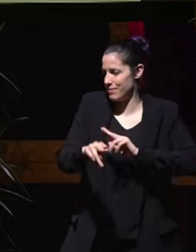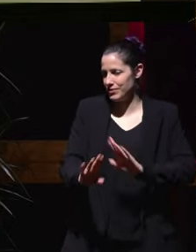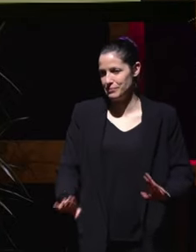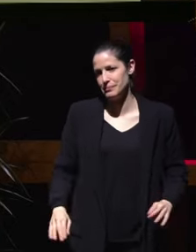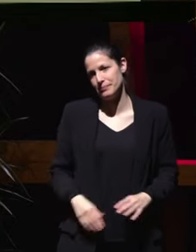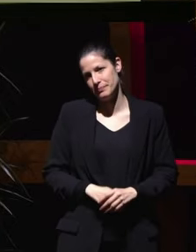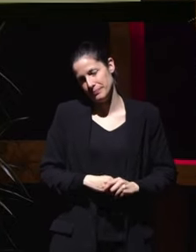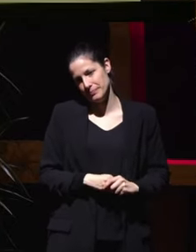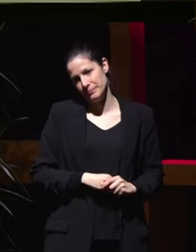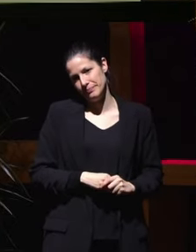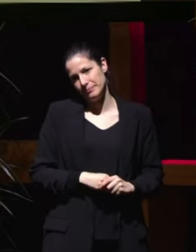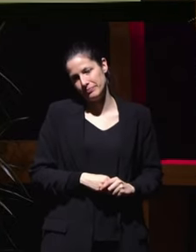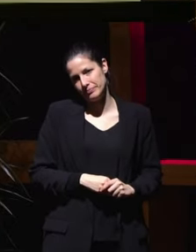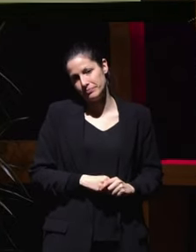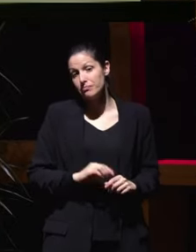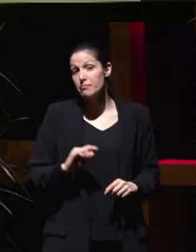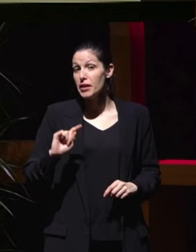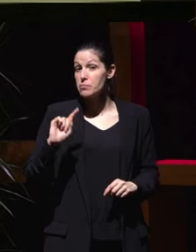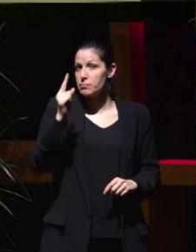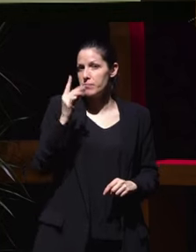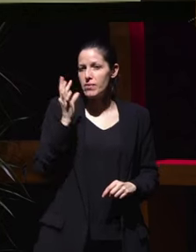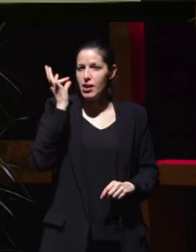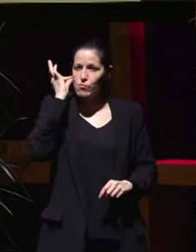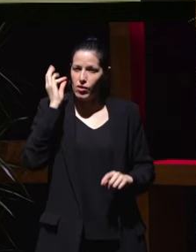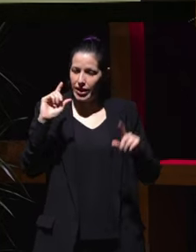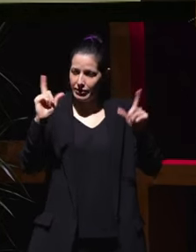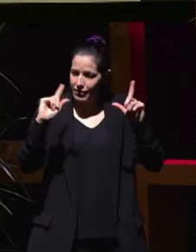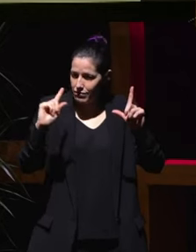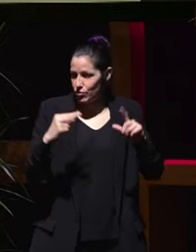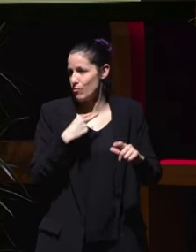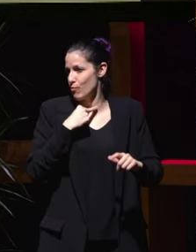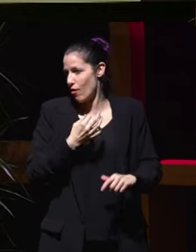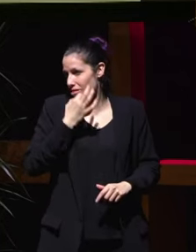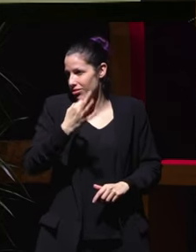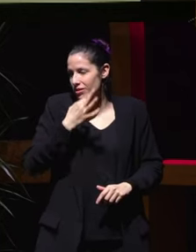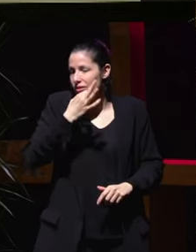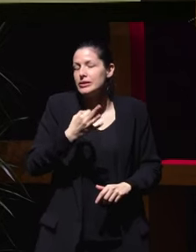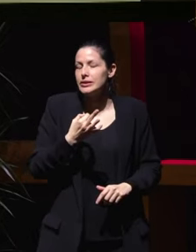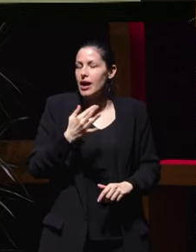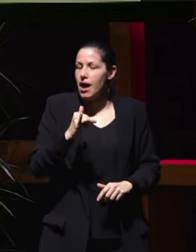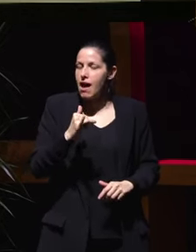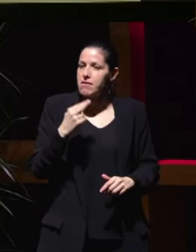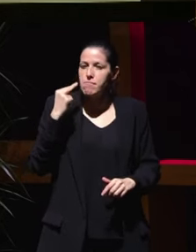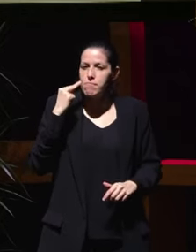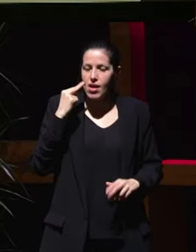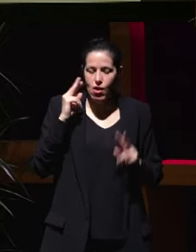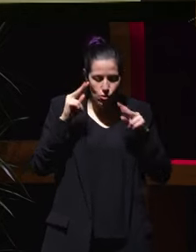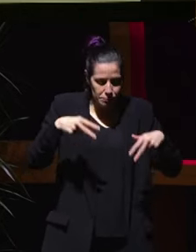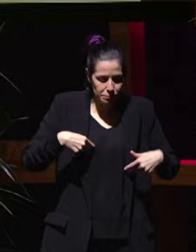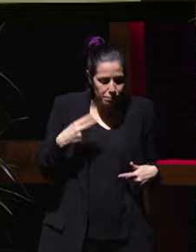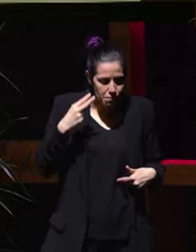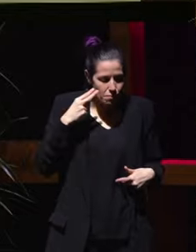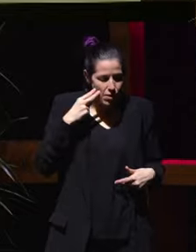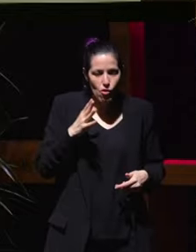Danae Boronat, esa primeira muller en narrar un partido para a televisión. A dificultade, o medo que temos as propias mulleres de facer